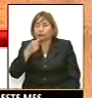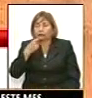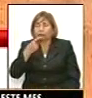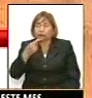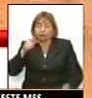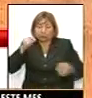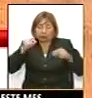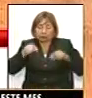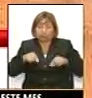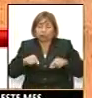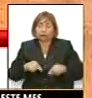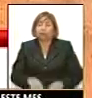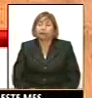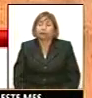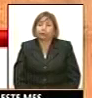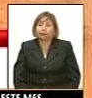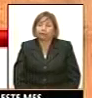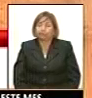de que acá